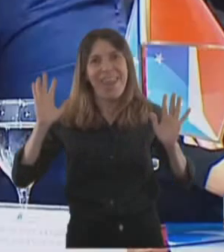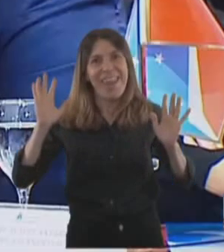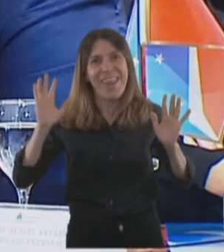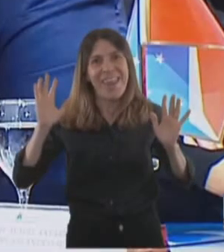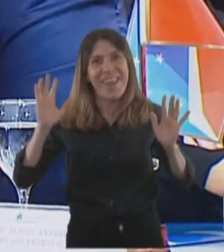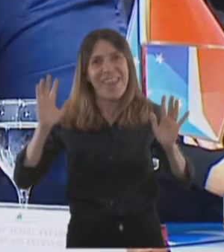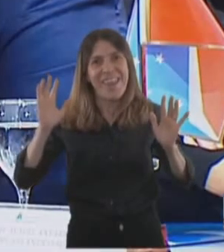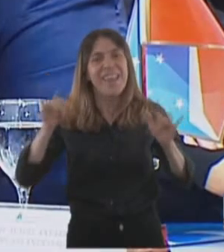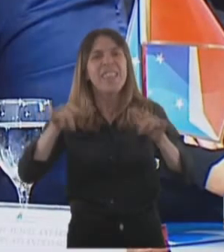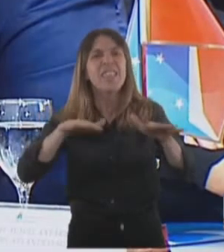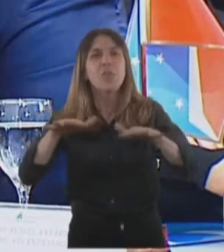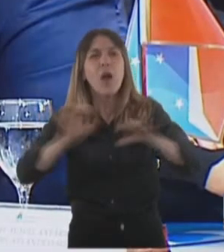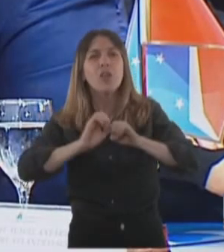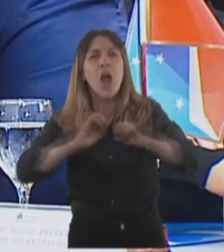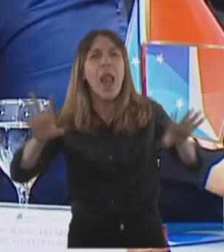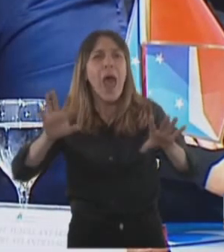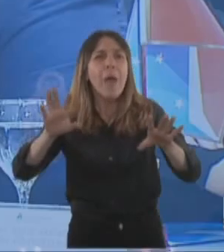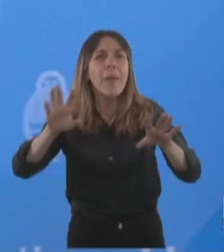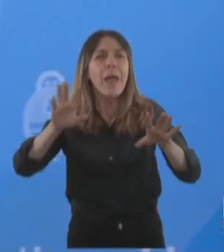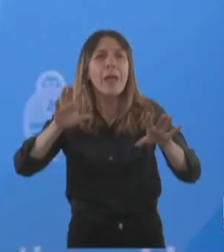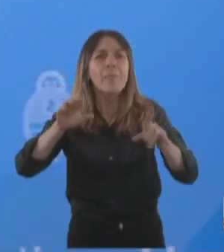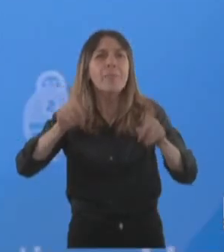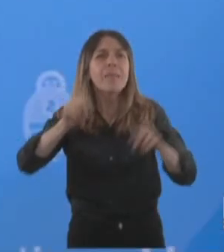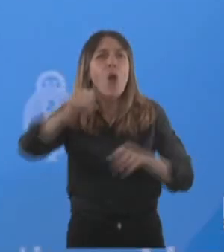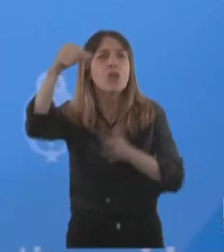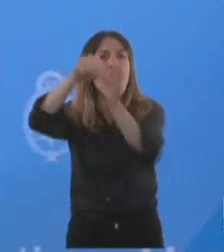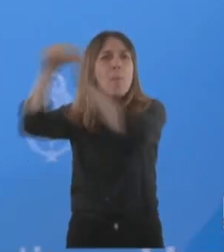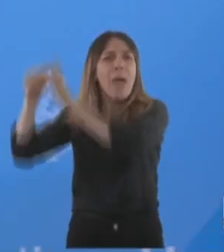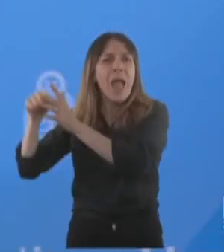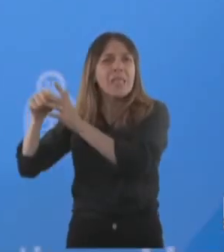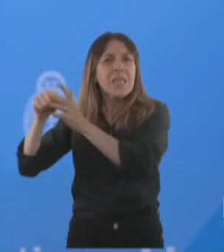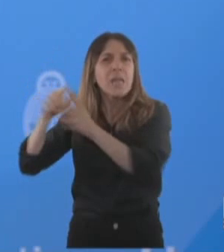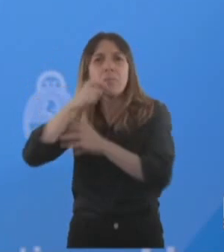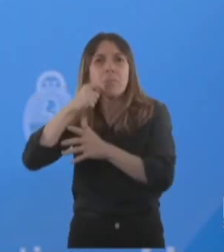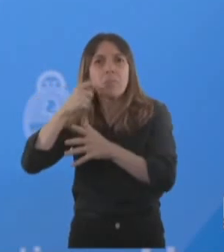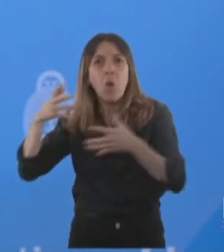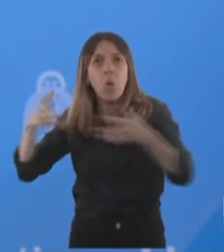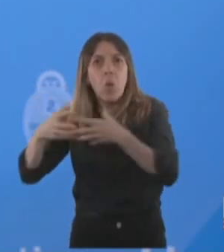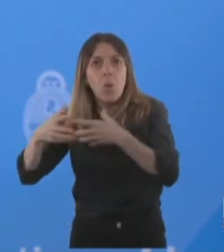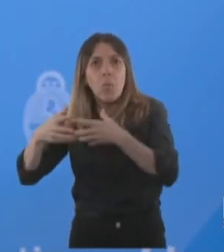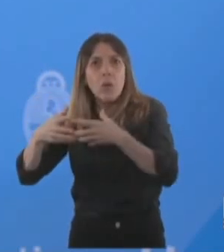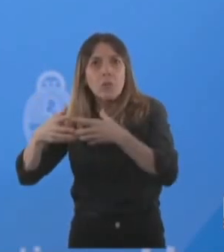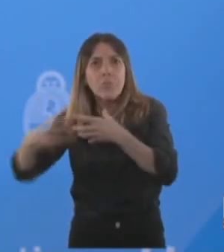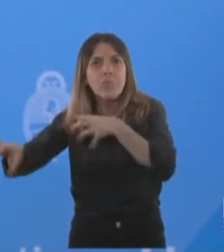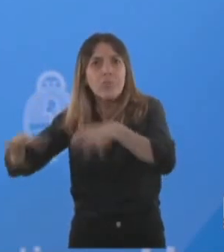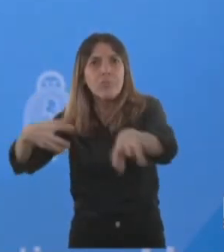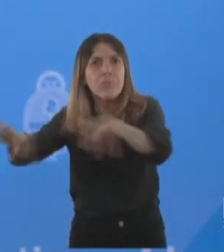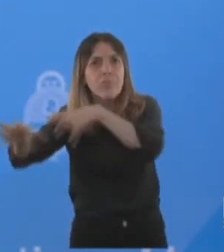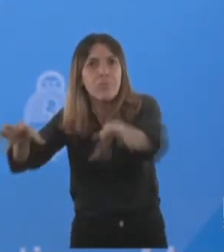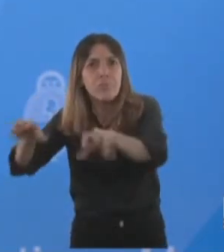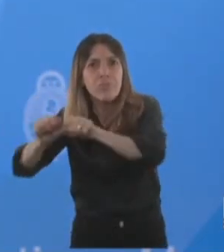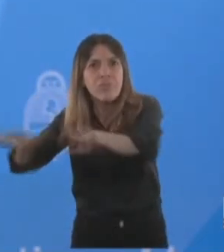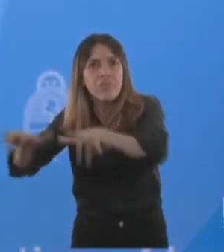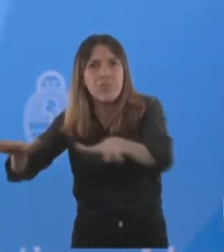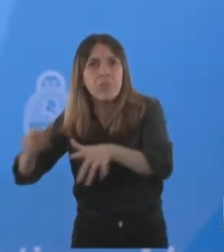la gravedad que se han vivido en otros países, donde el crimen organizado se desarrolló mucho más y causó mucho más daños.